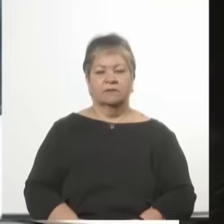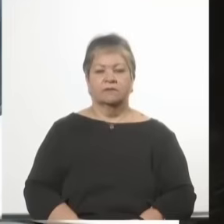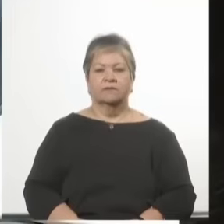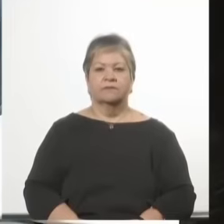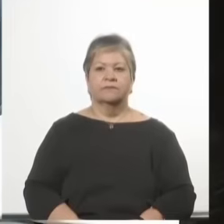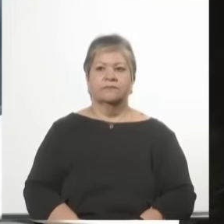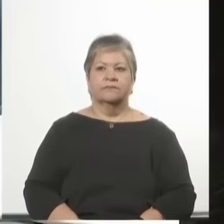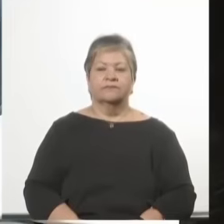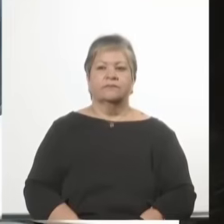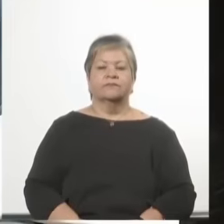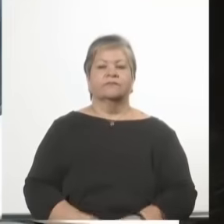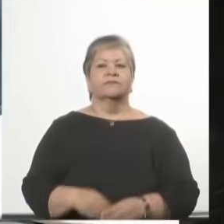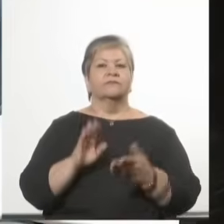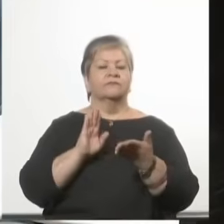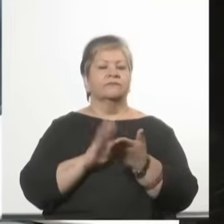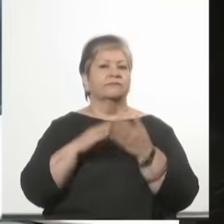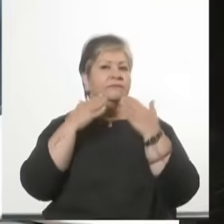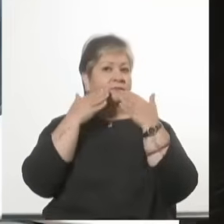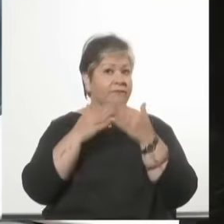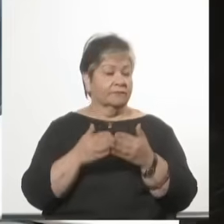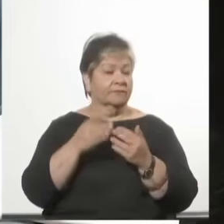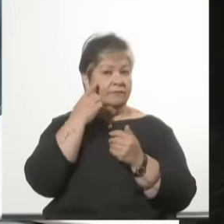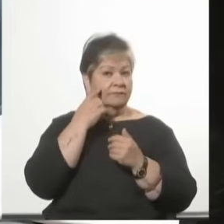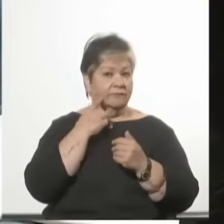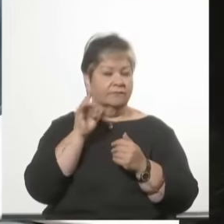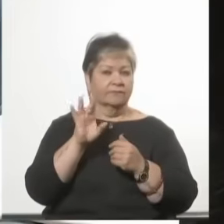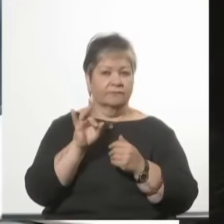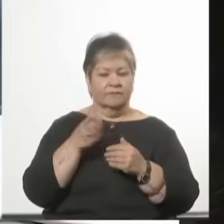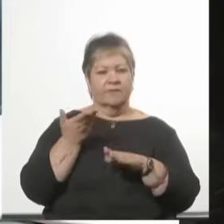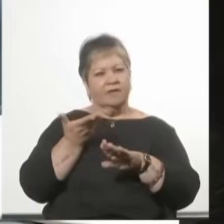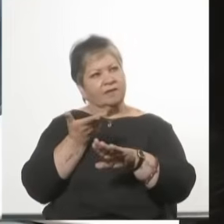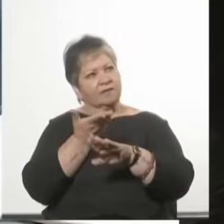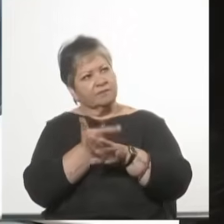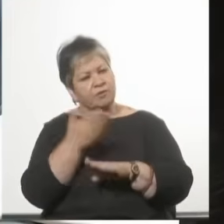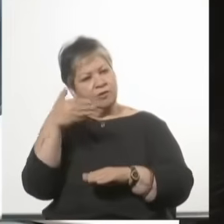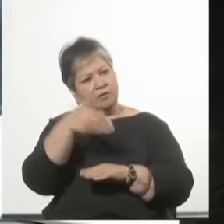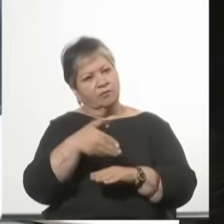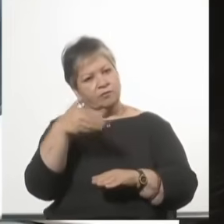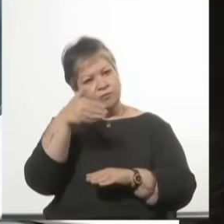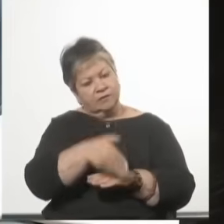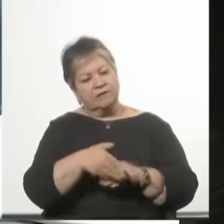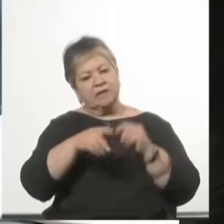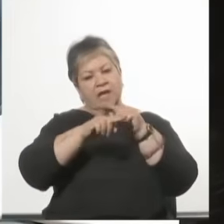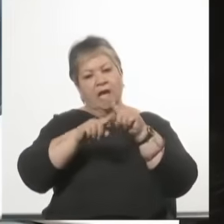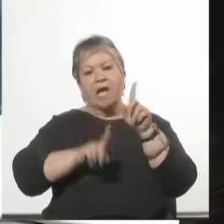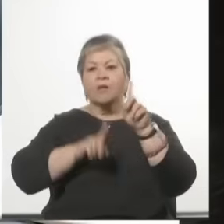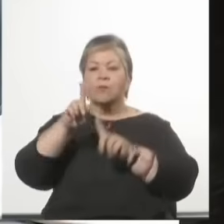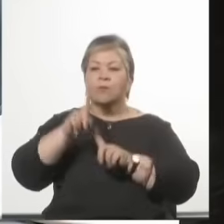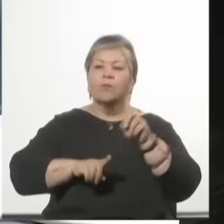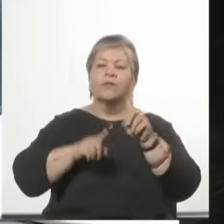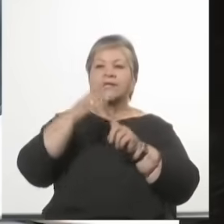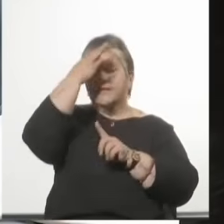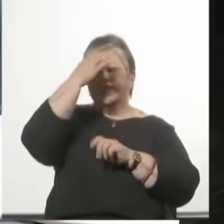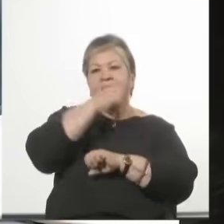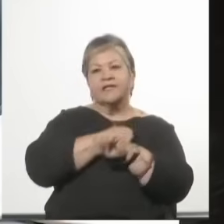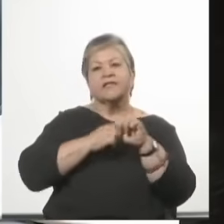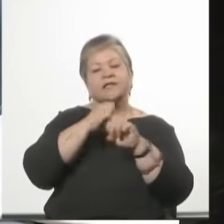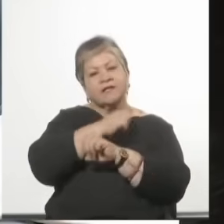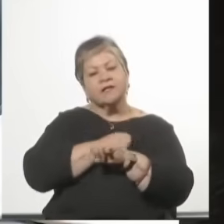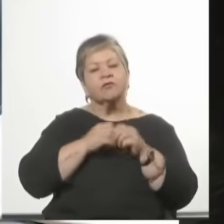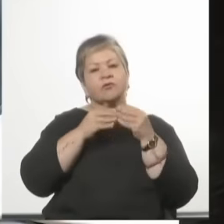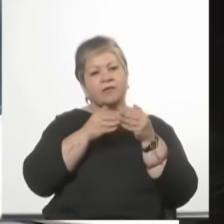Sobre la pregunta número 15, ¿se solicitó la concurrencia al astillero de algún ingeniero naval que pudiera acompañar técnicamente los